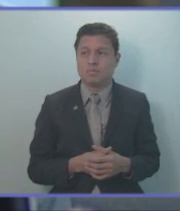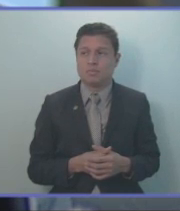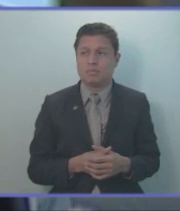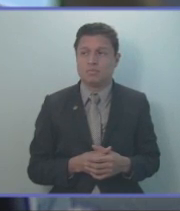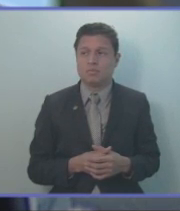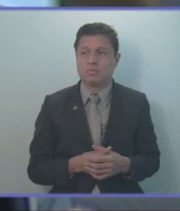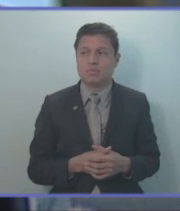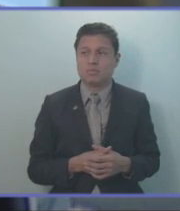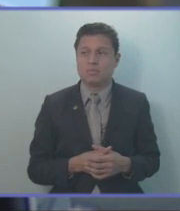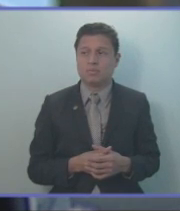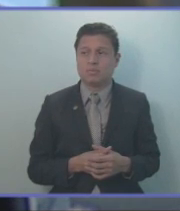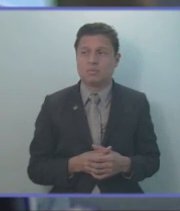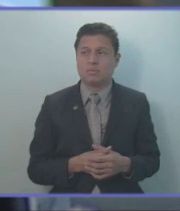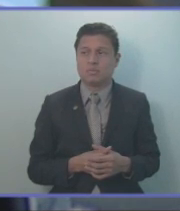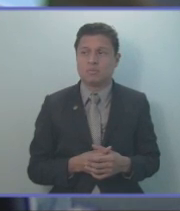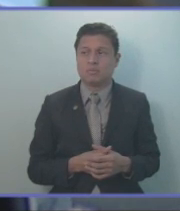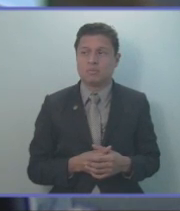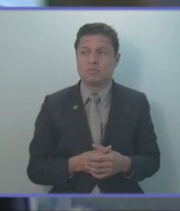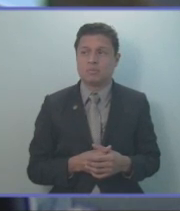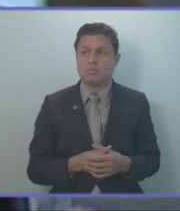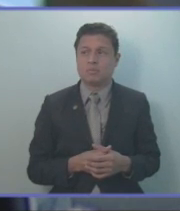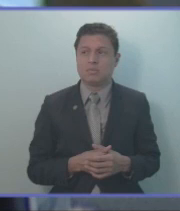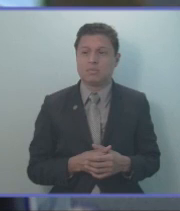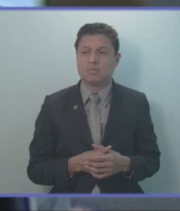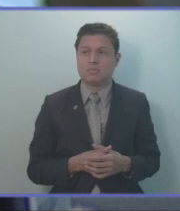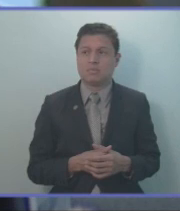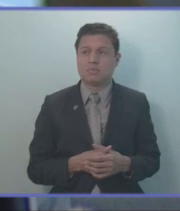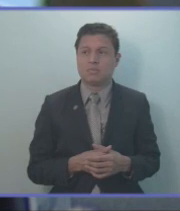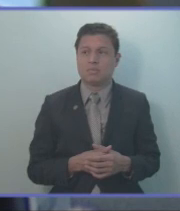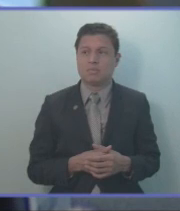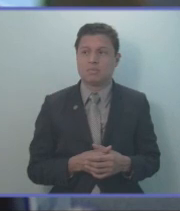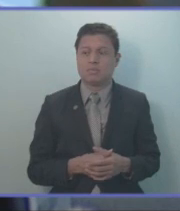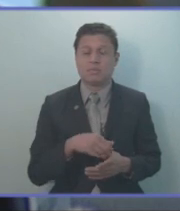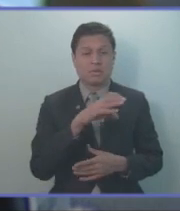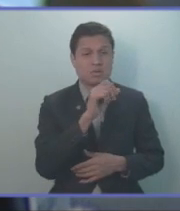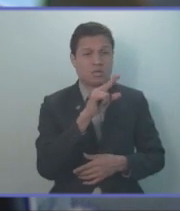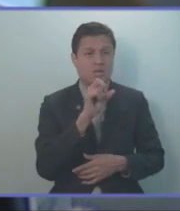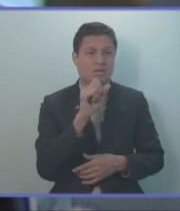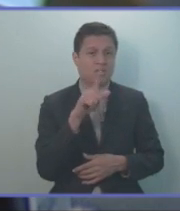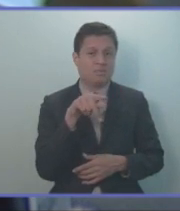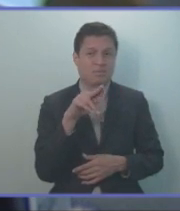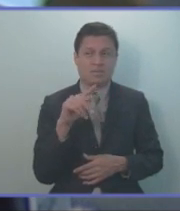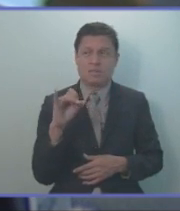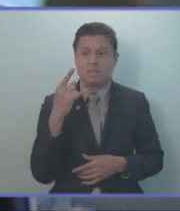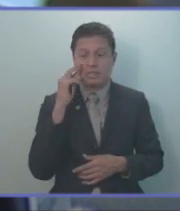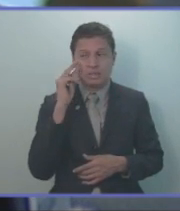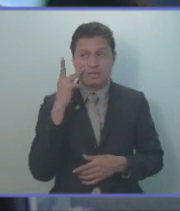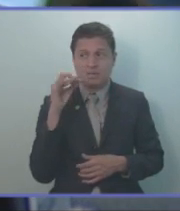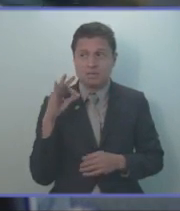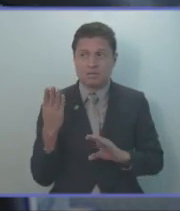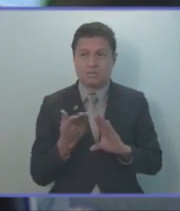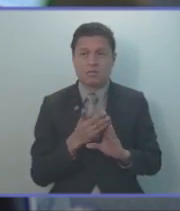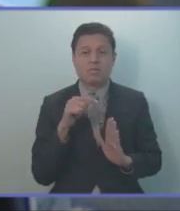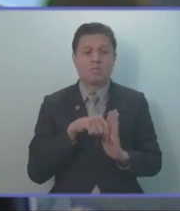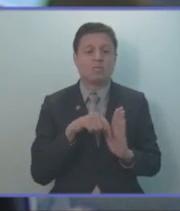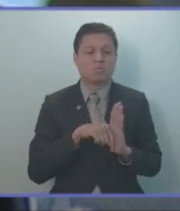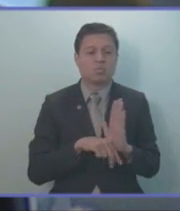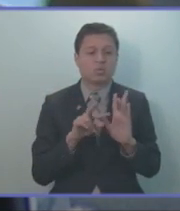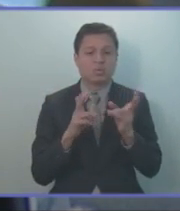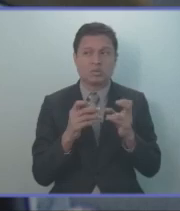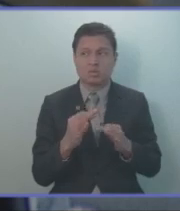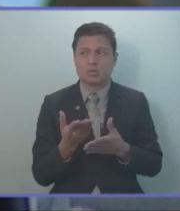causae petendi, es decir, la causa petendi, es decir, ingresa a conocer el fondo